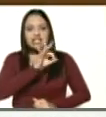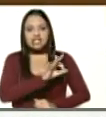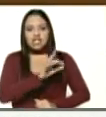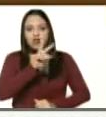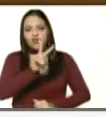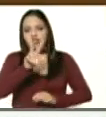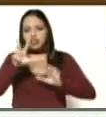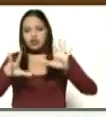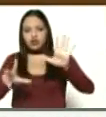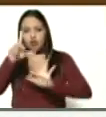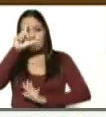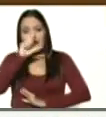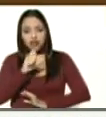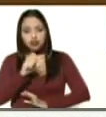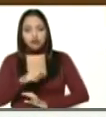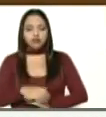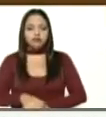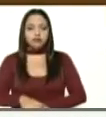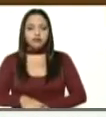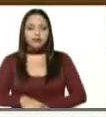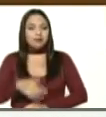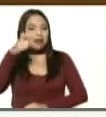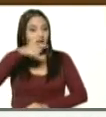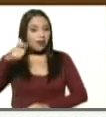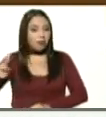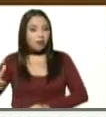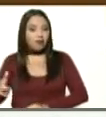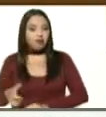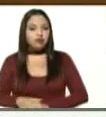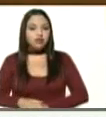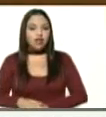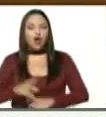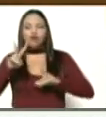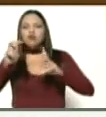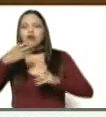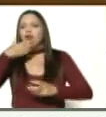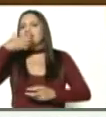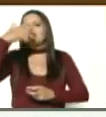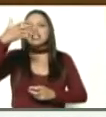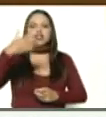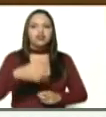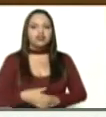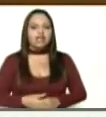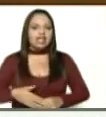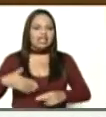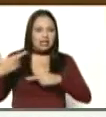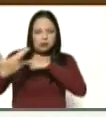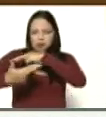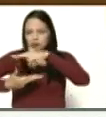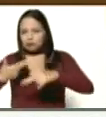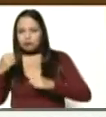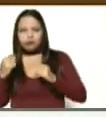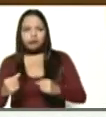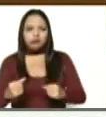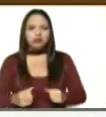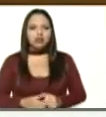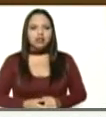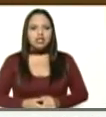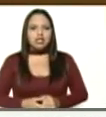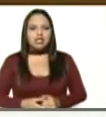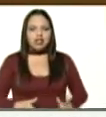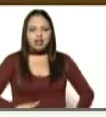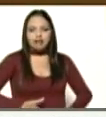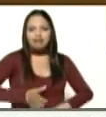328 años para que el pueblo, en un nuevo grito de rebeldía, de